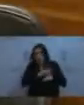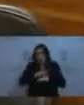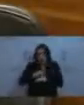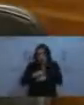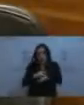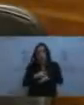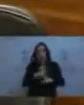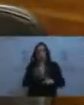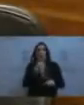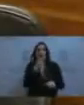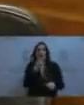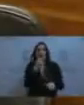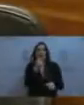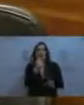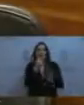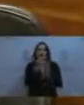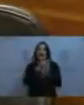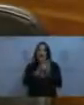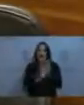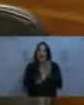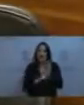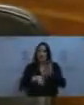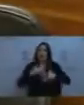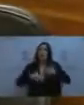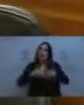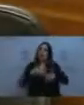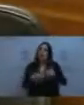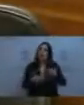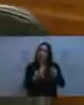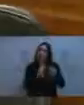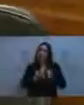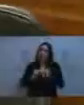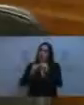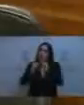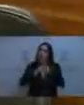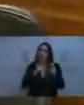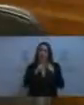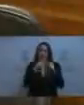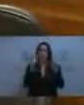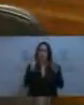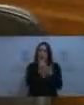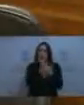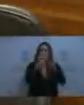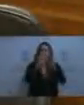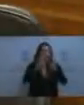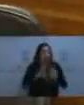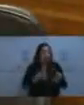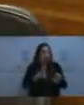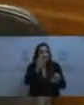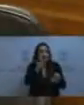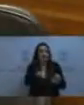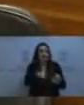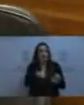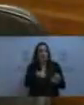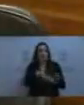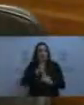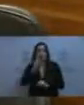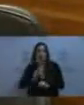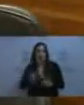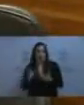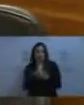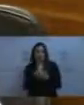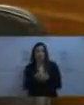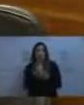unos criterios y unos procedimientos comunes para todo el sector público, para las empresas y para las fundaciones.